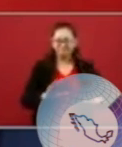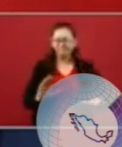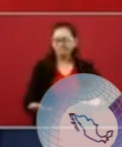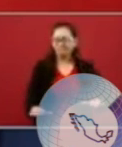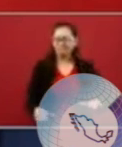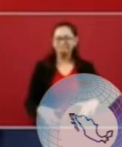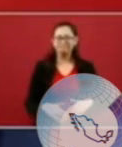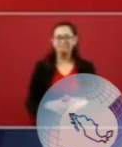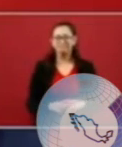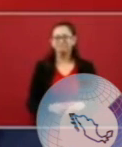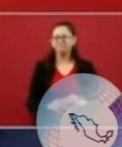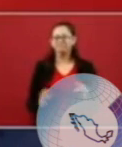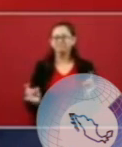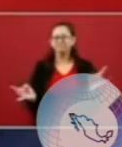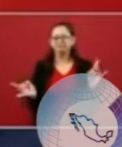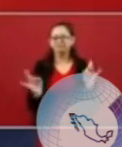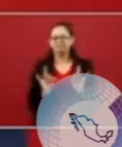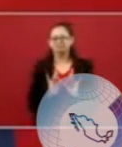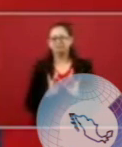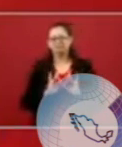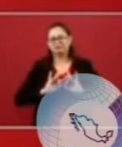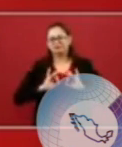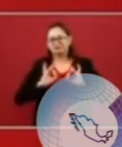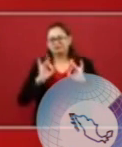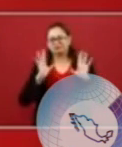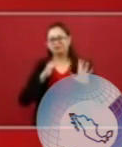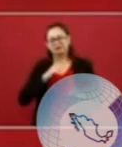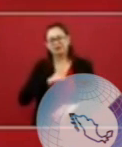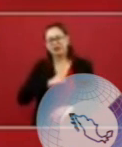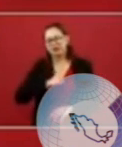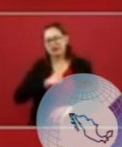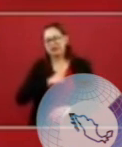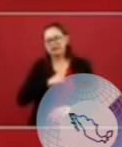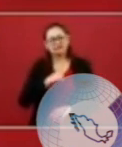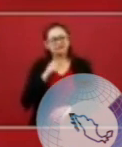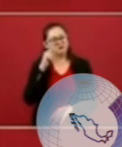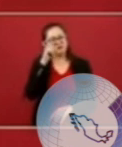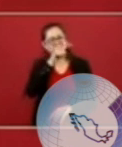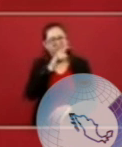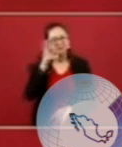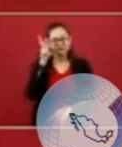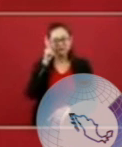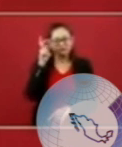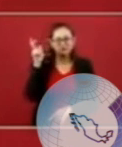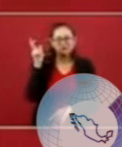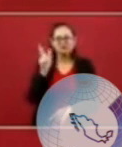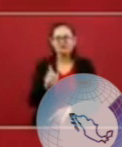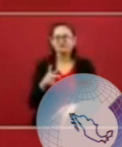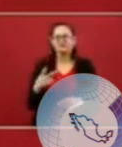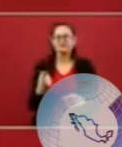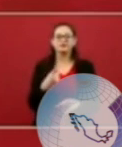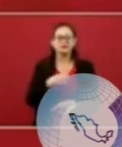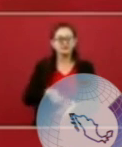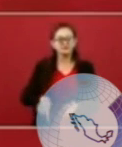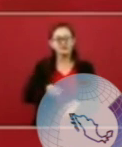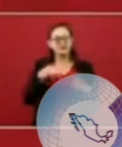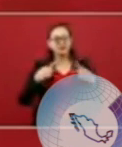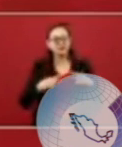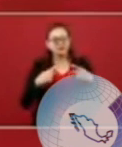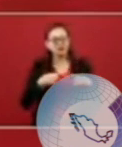aconteció desgraciadamente en Hidalgo, los fallecidos por la explosión,